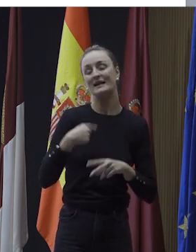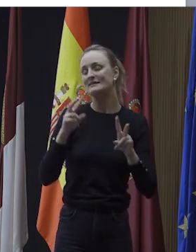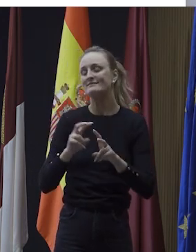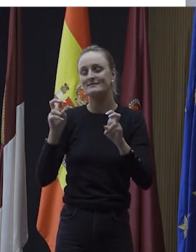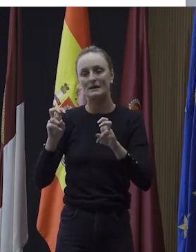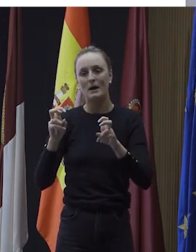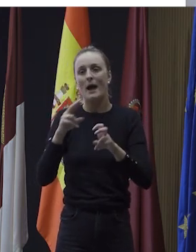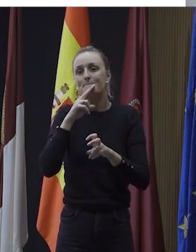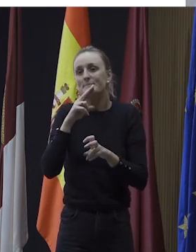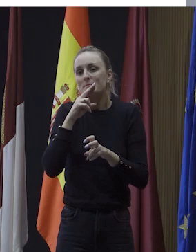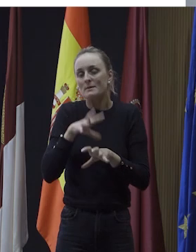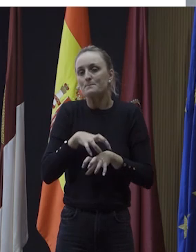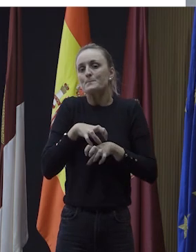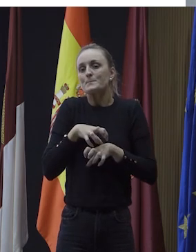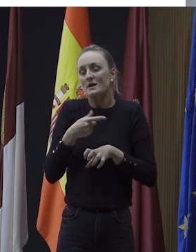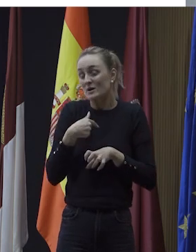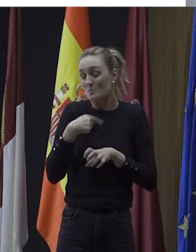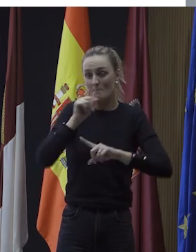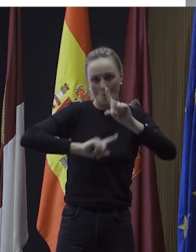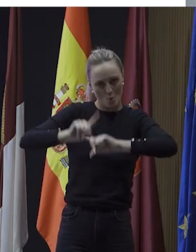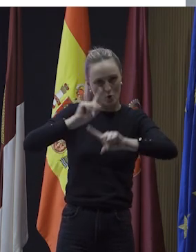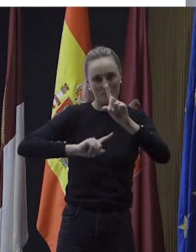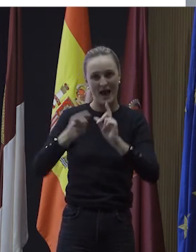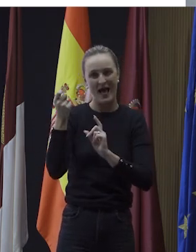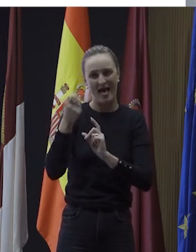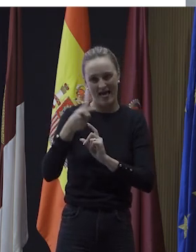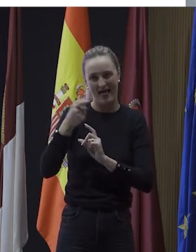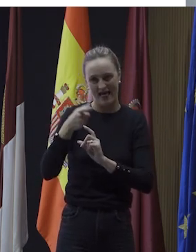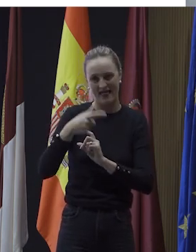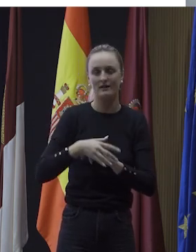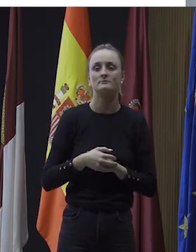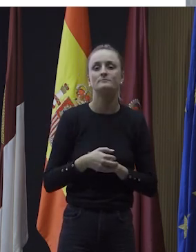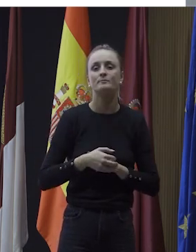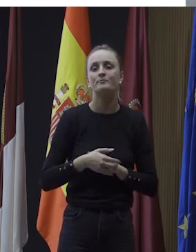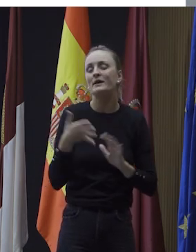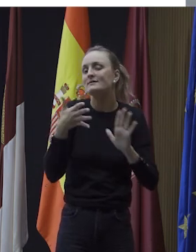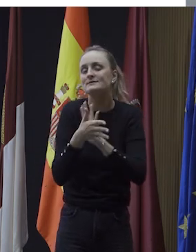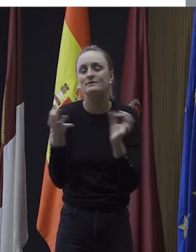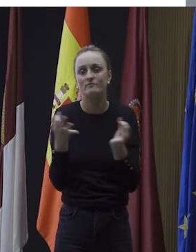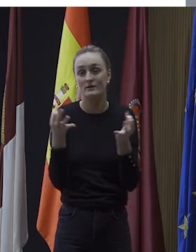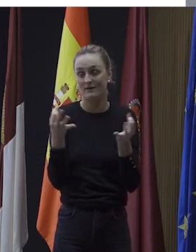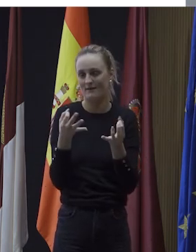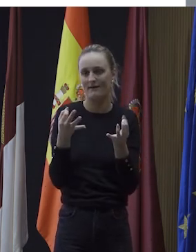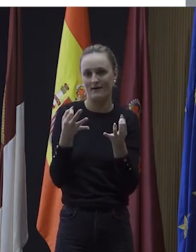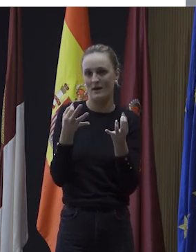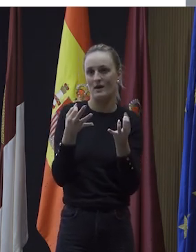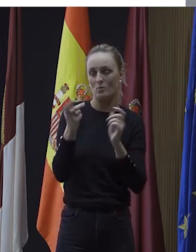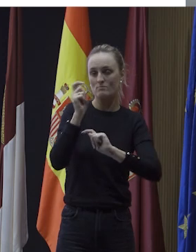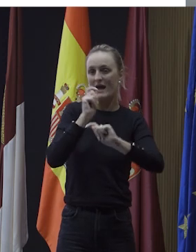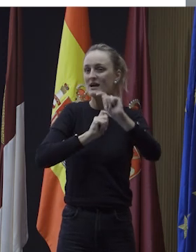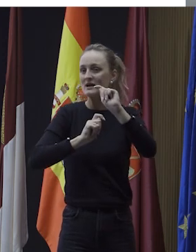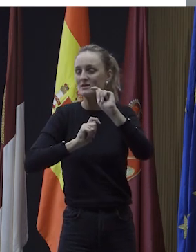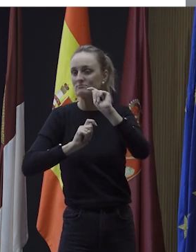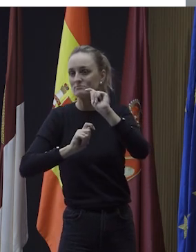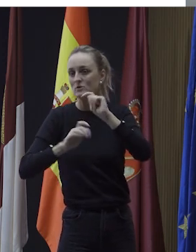incontinencia de orina, que es uno de los problemas más frecuentes. ¿Y cómo se define? Pues es definida por una sociedad que